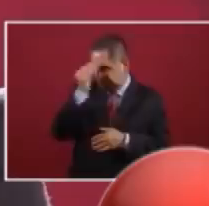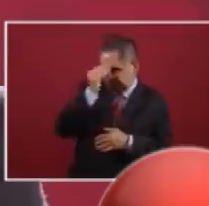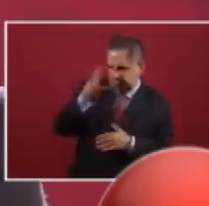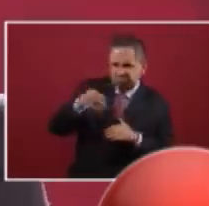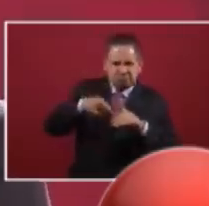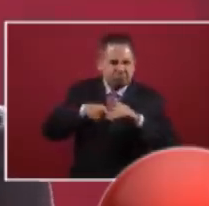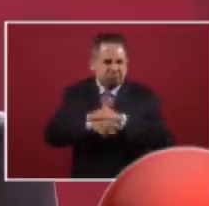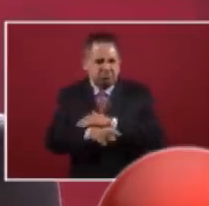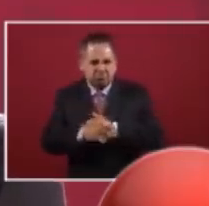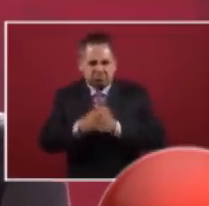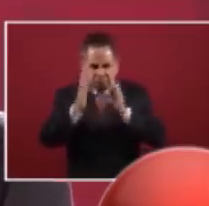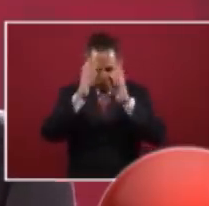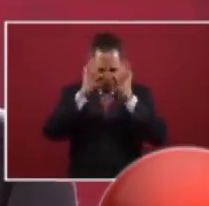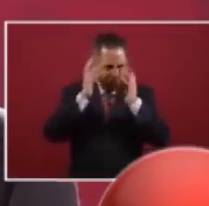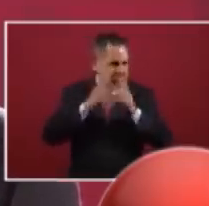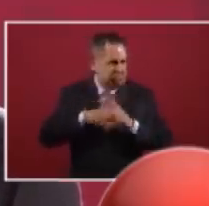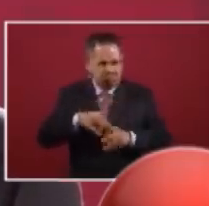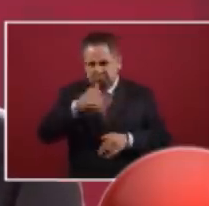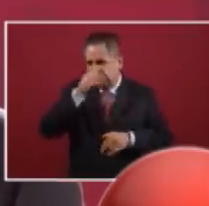provocadores,